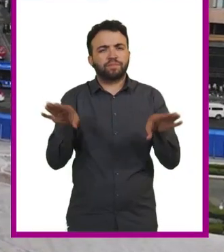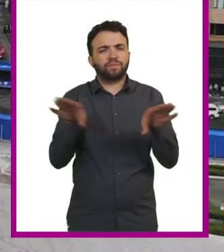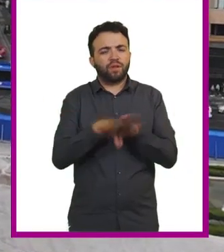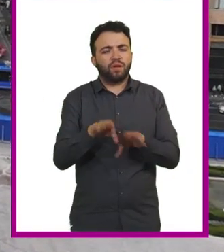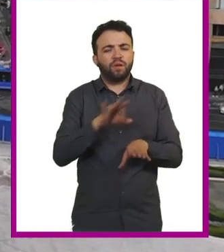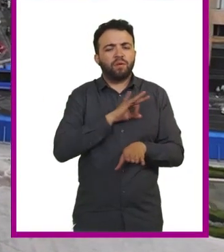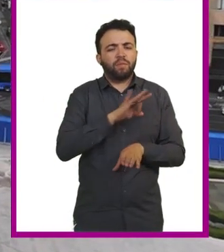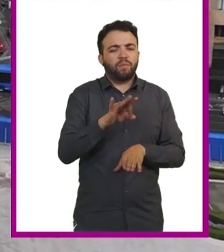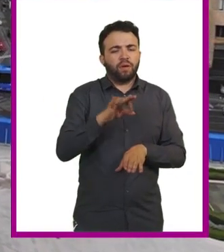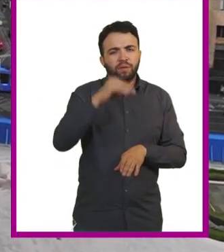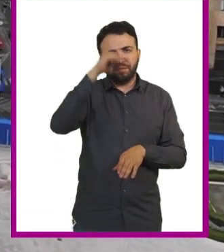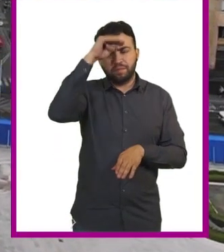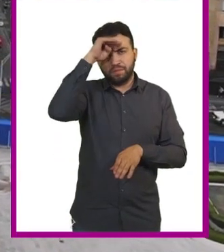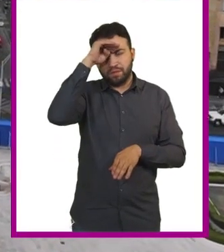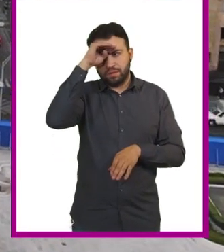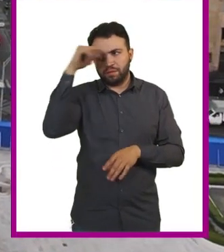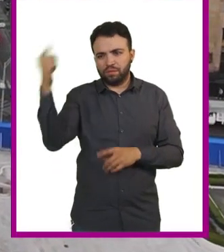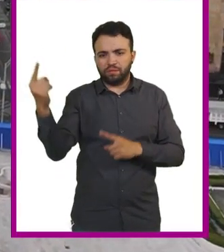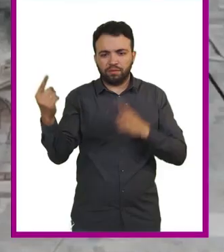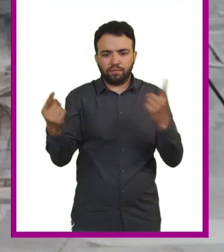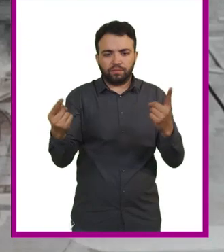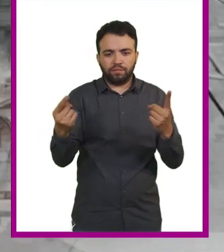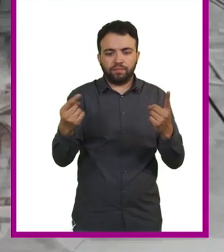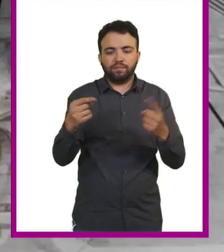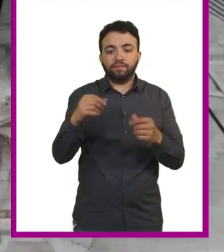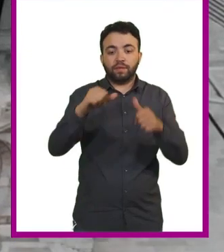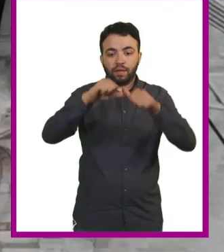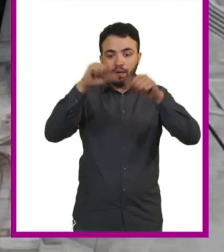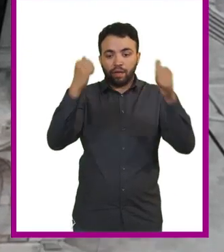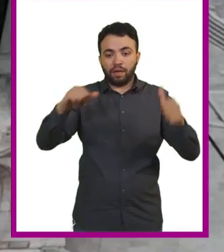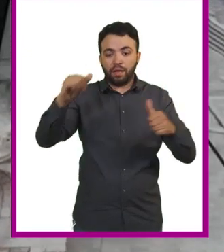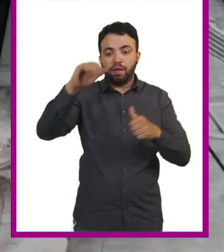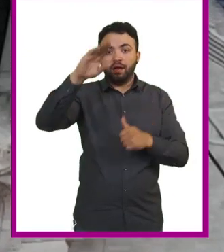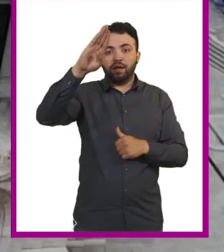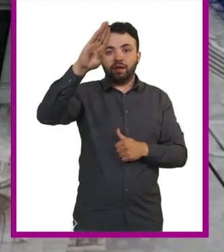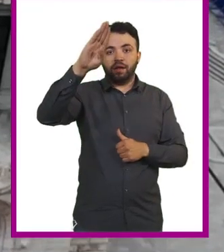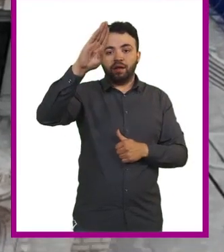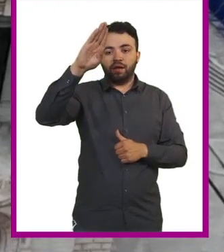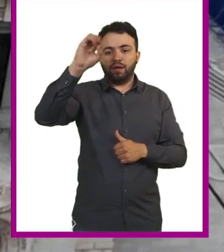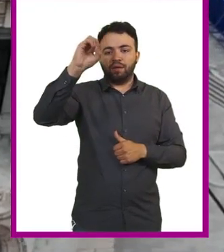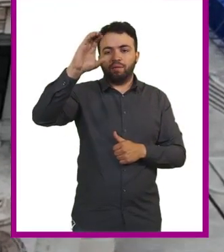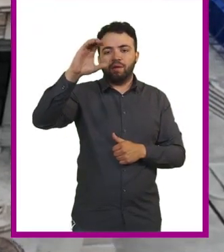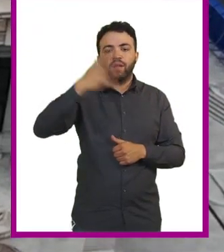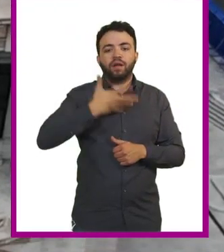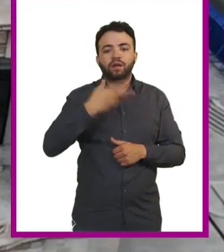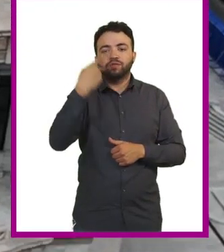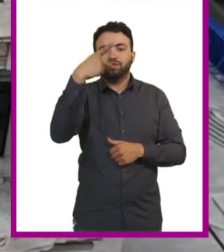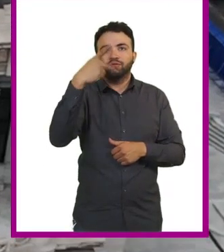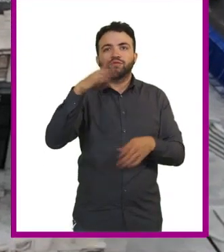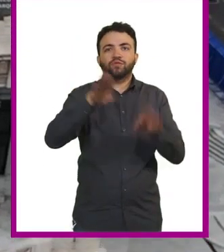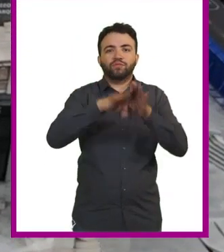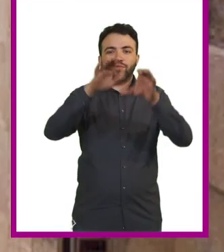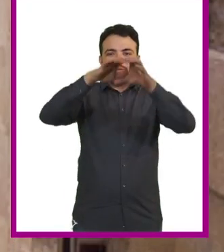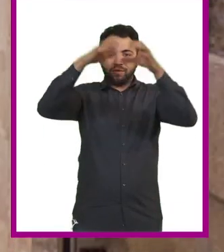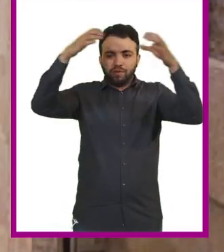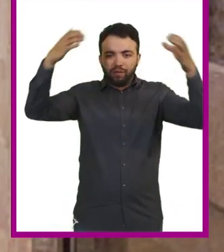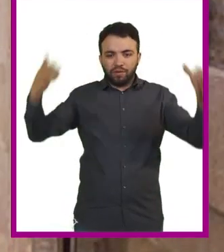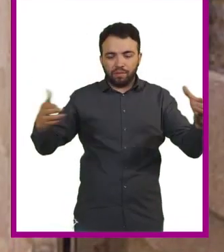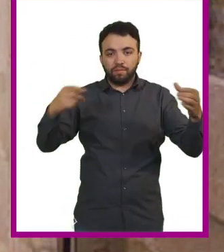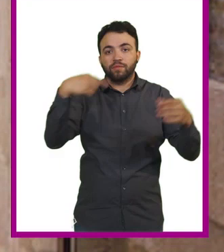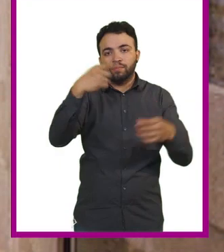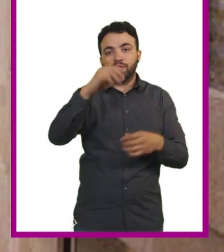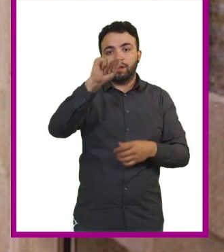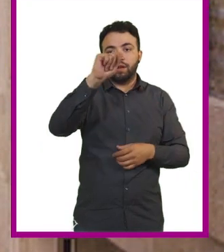¿Cómo puedes distinguir un estilo de otro? Muy fácil. El Art Nouveau se caracteriza por sus formas orgánicas, fluidas y curvas. El